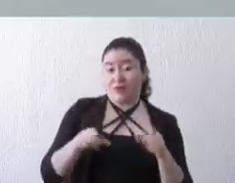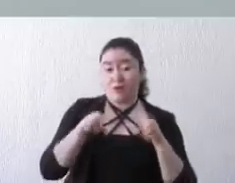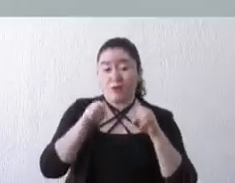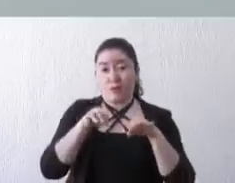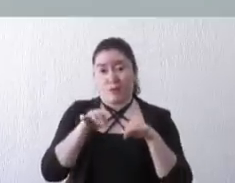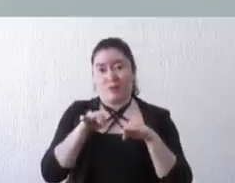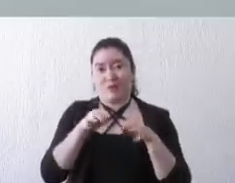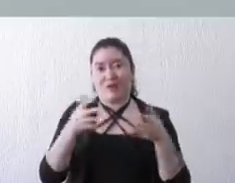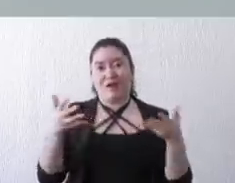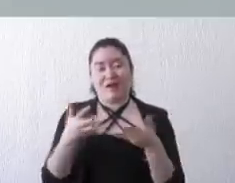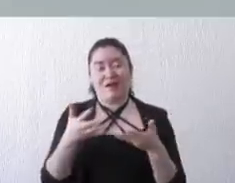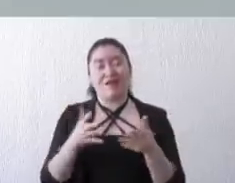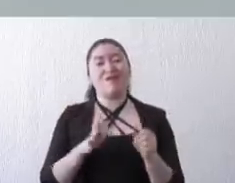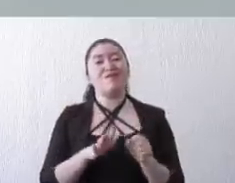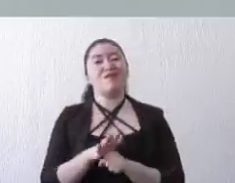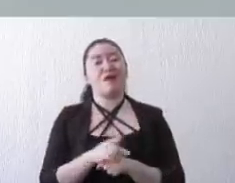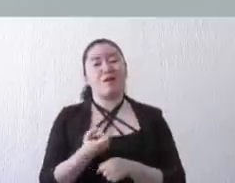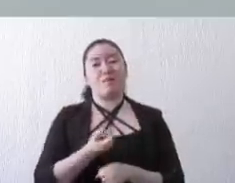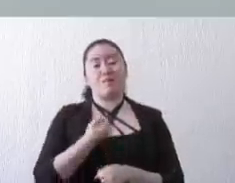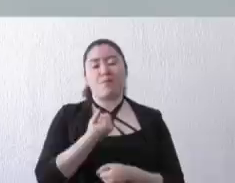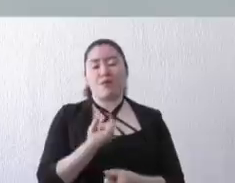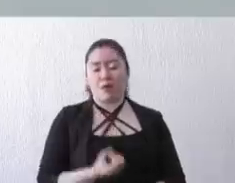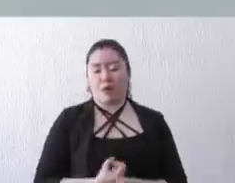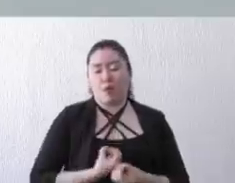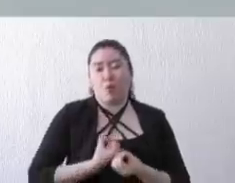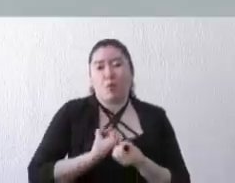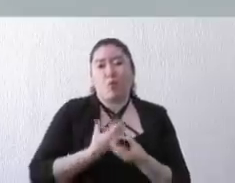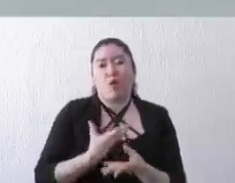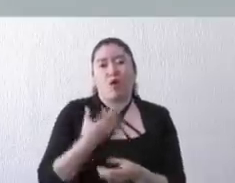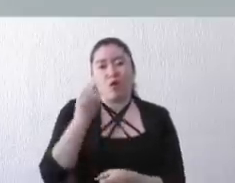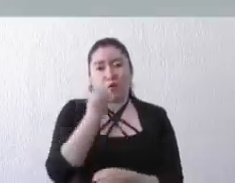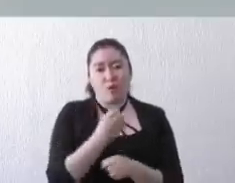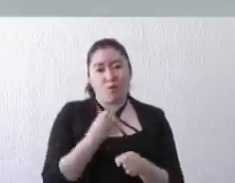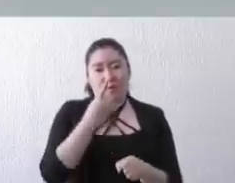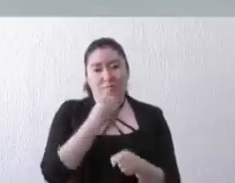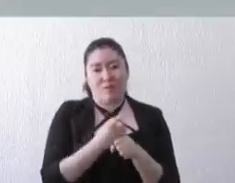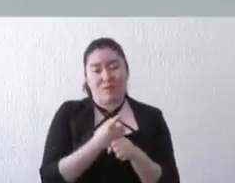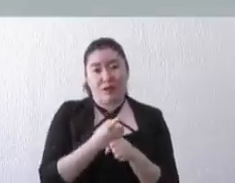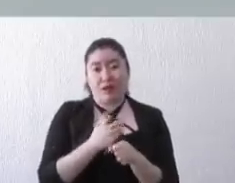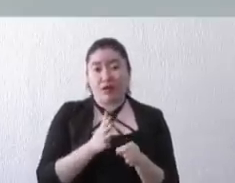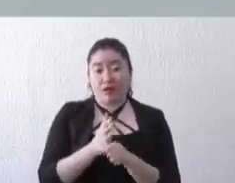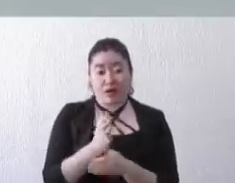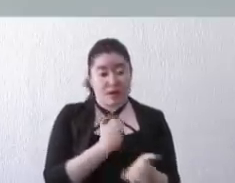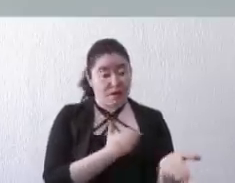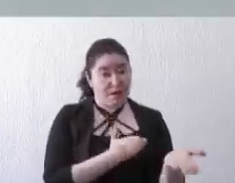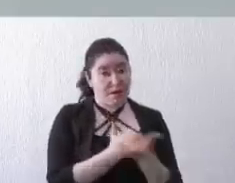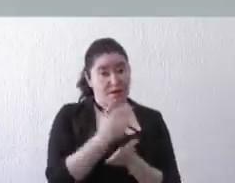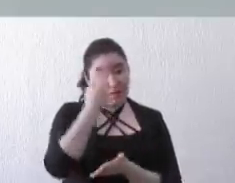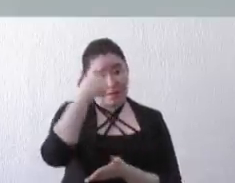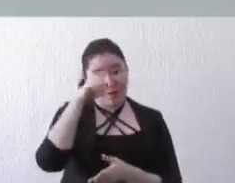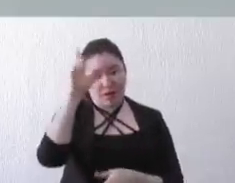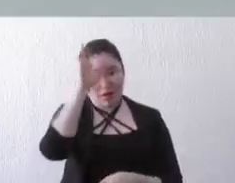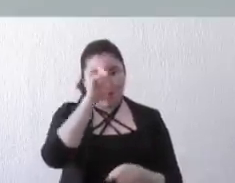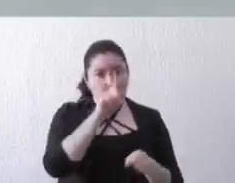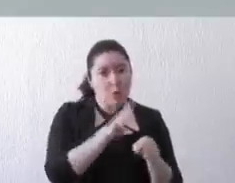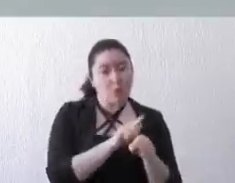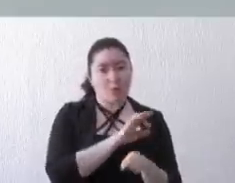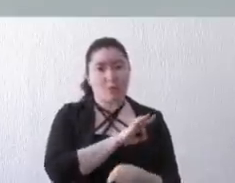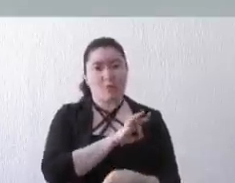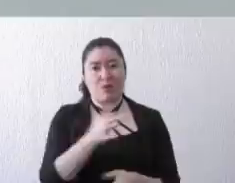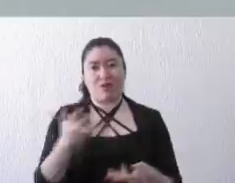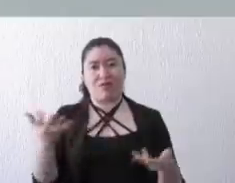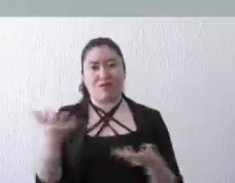brinda es una gran oportunidad, un gran acceso a la cultura y a los grandes derechos culturales que requiere esta ciudad.